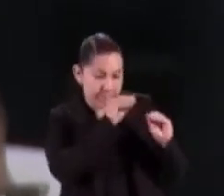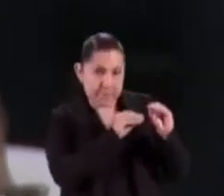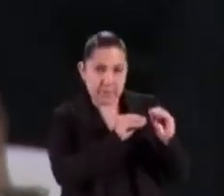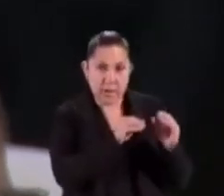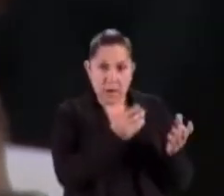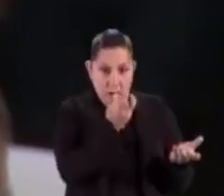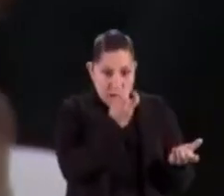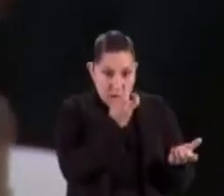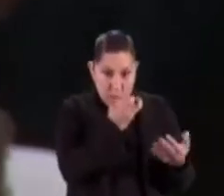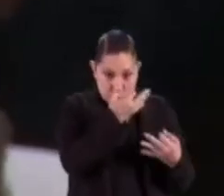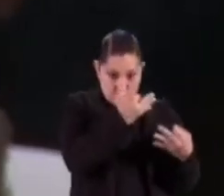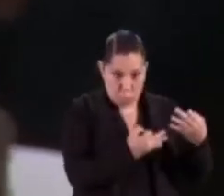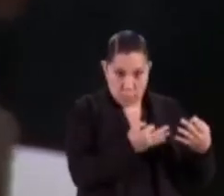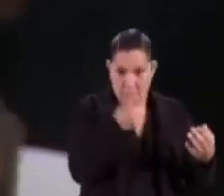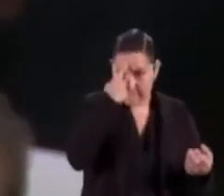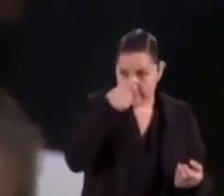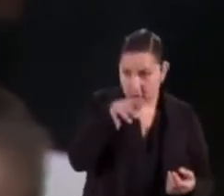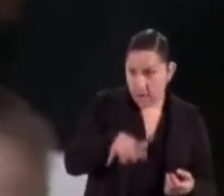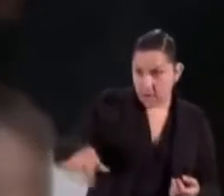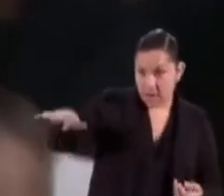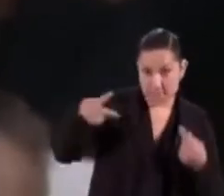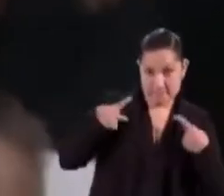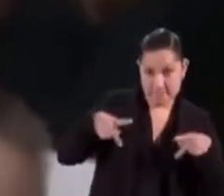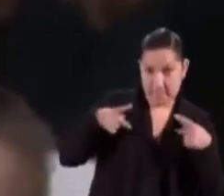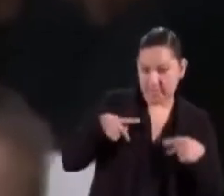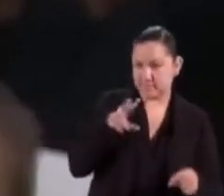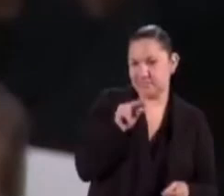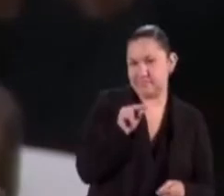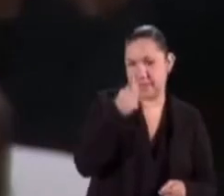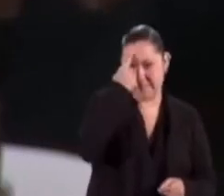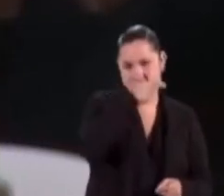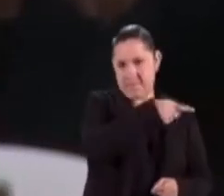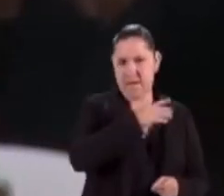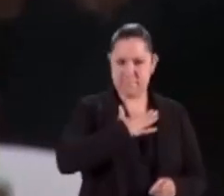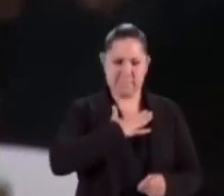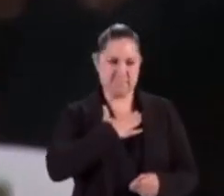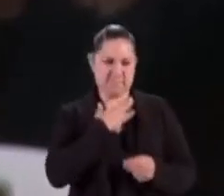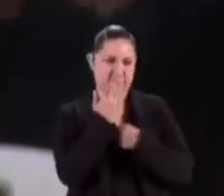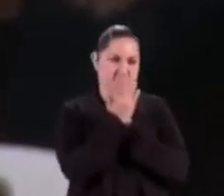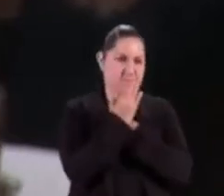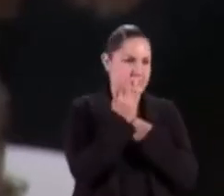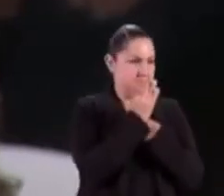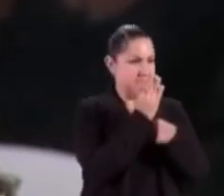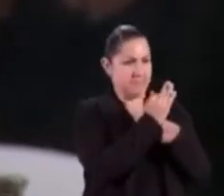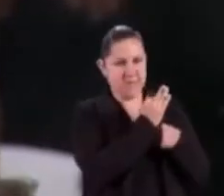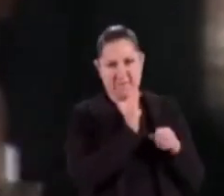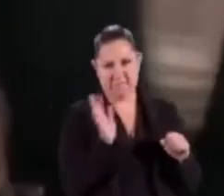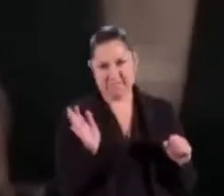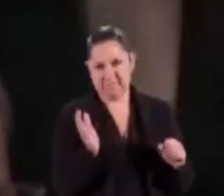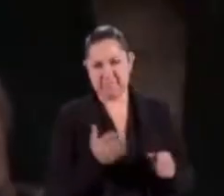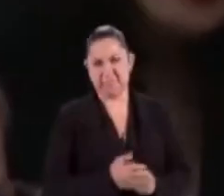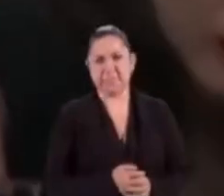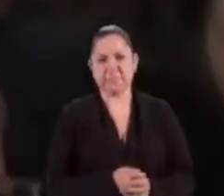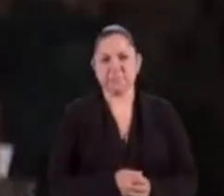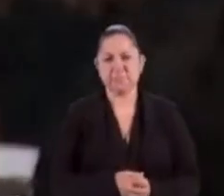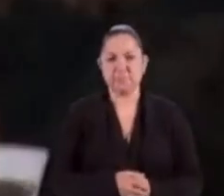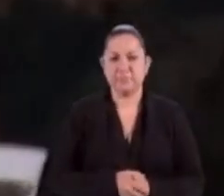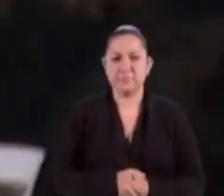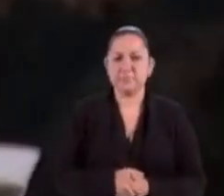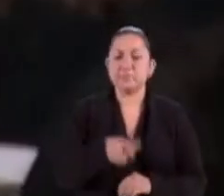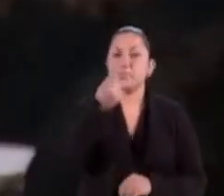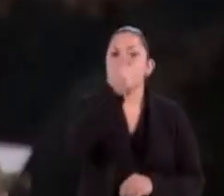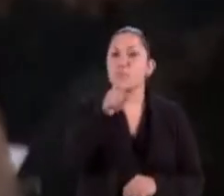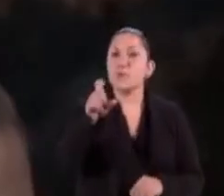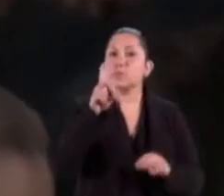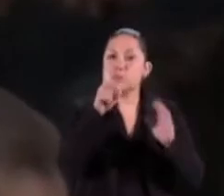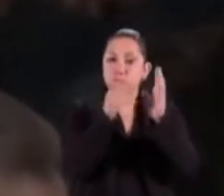para los ciudadanos, sino para sus propios intereses. Y le digo a los 130 millones